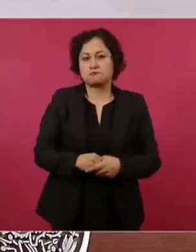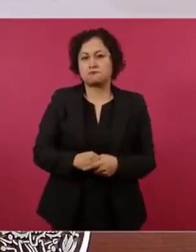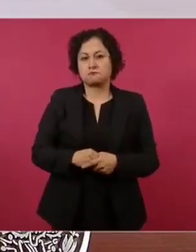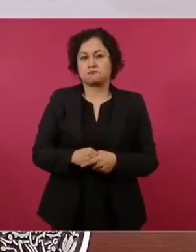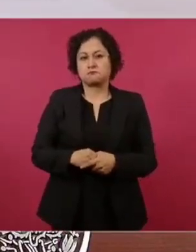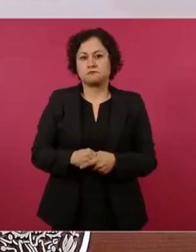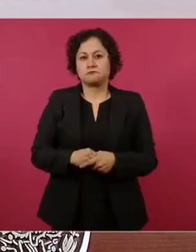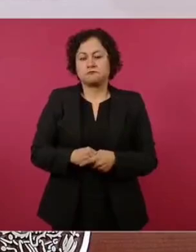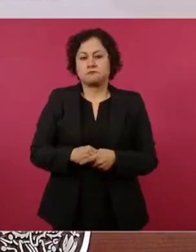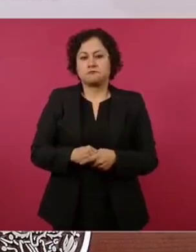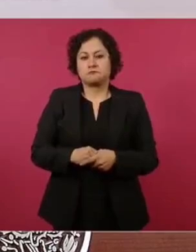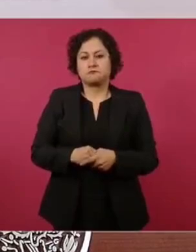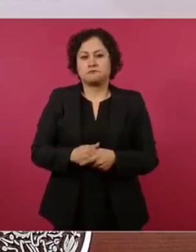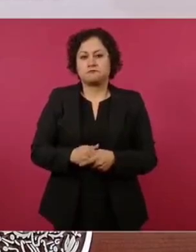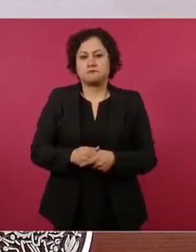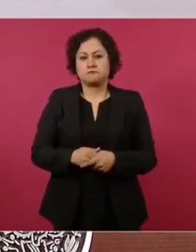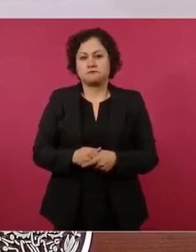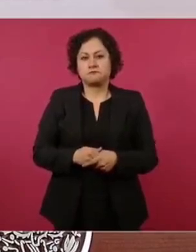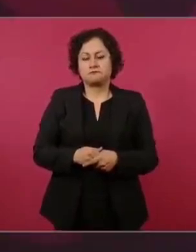Entonces,